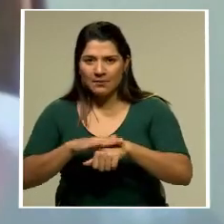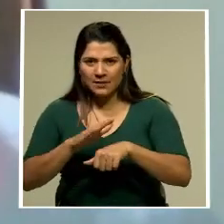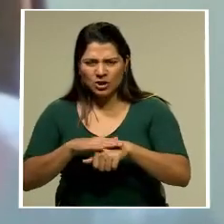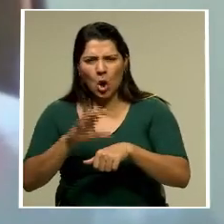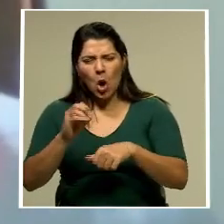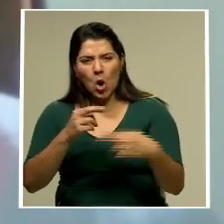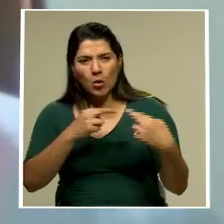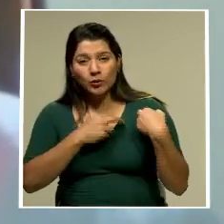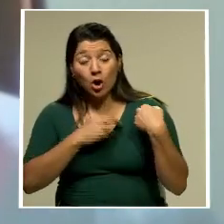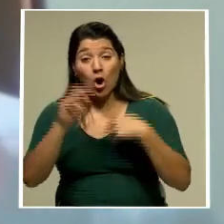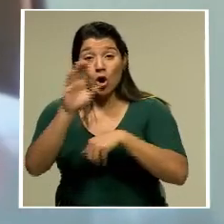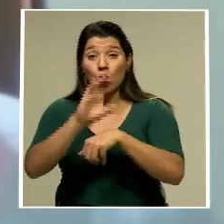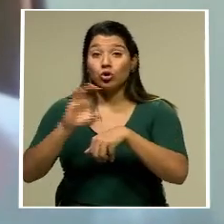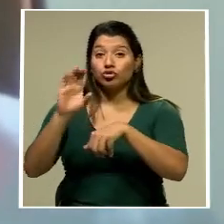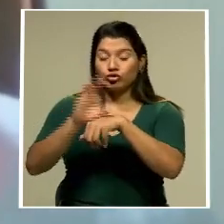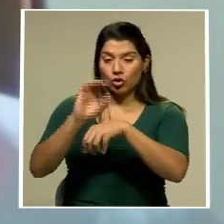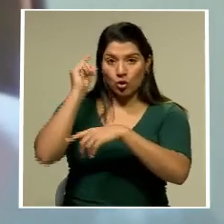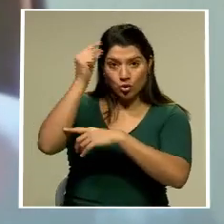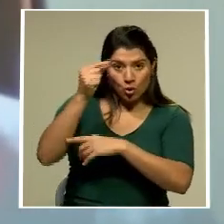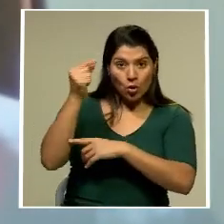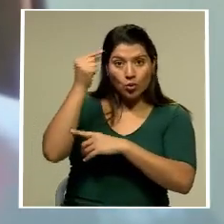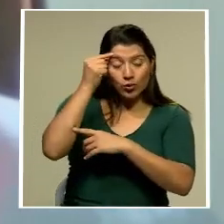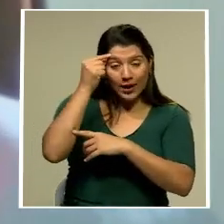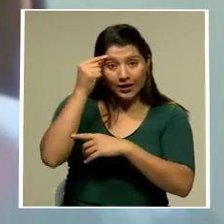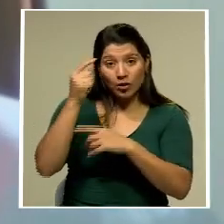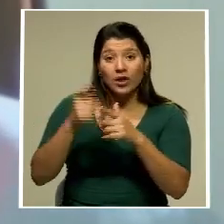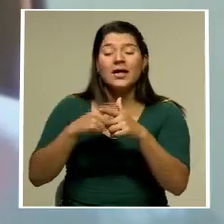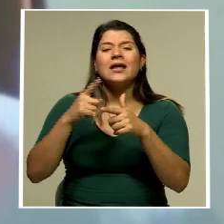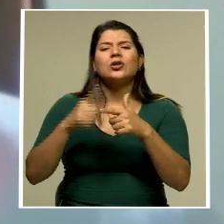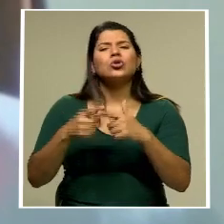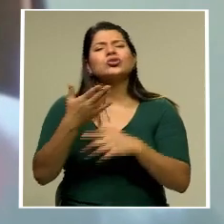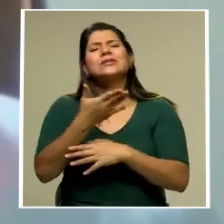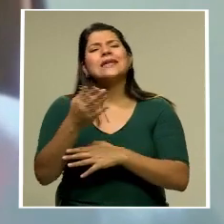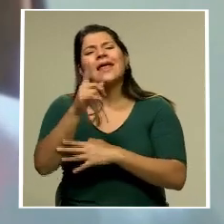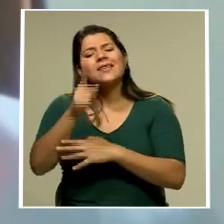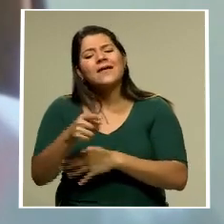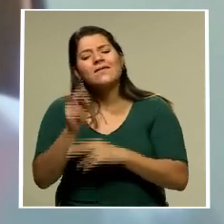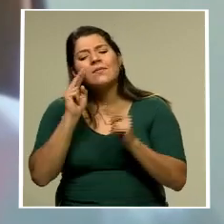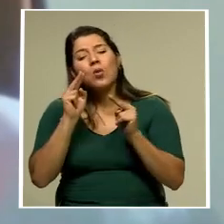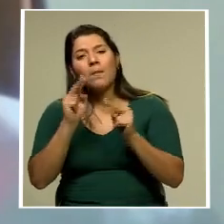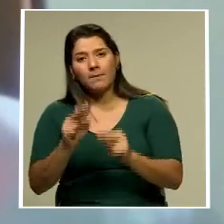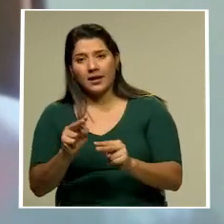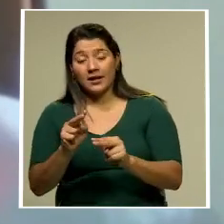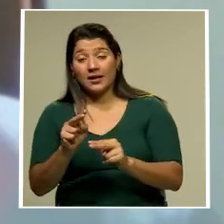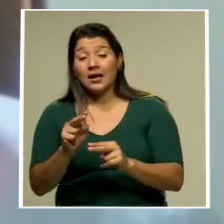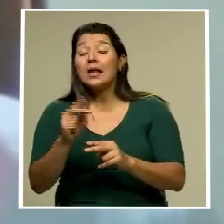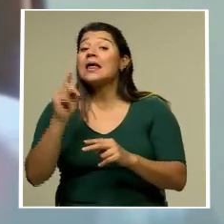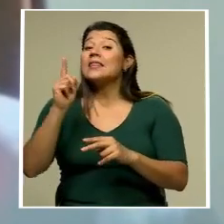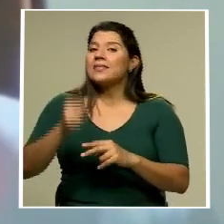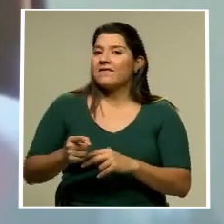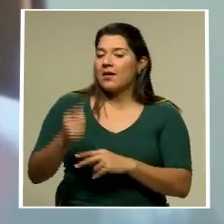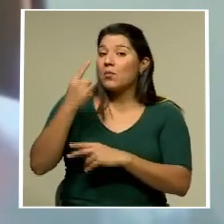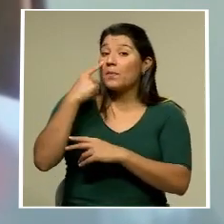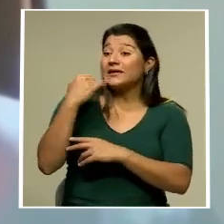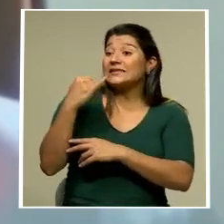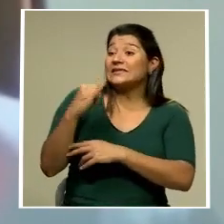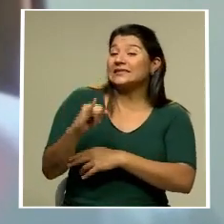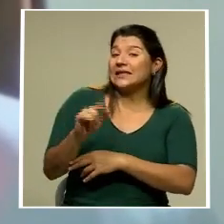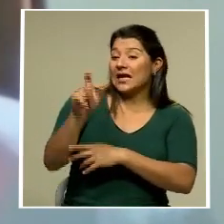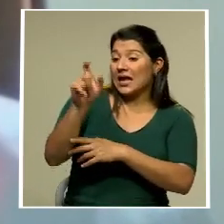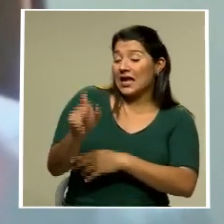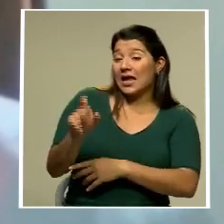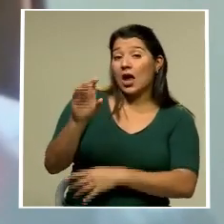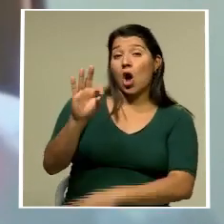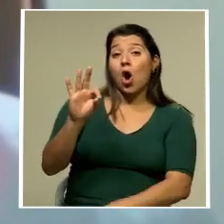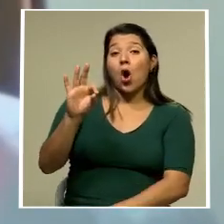que revisar, como en todo órgano colegiado y toda decisión colegiada, es evidentemente si el motivo por el cual se le está nombrando a